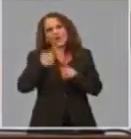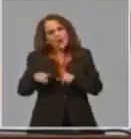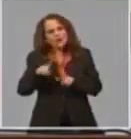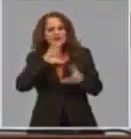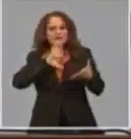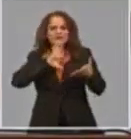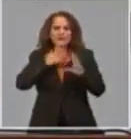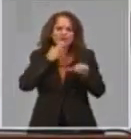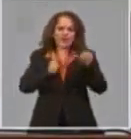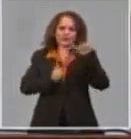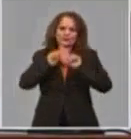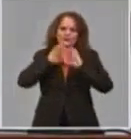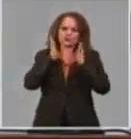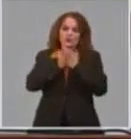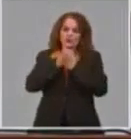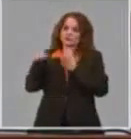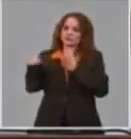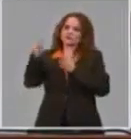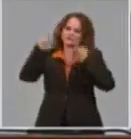con el mayor rigor